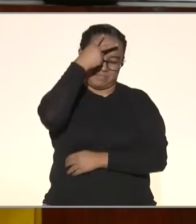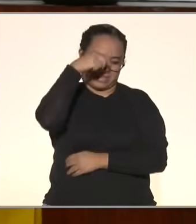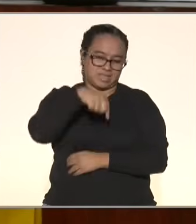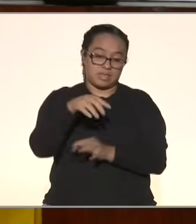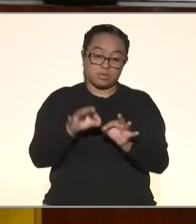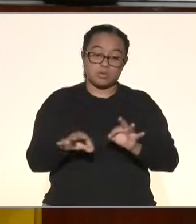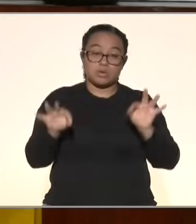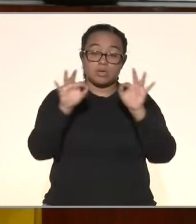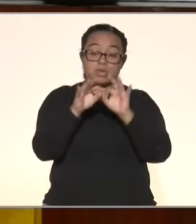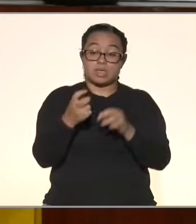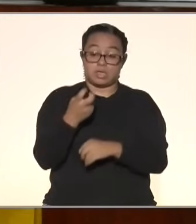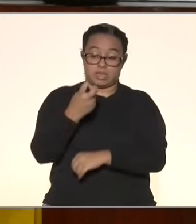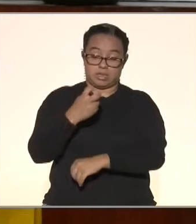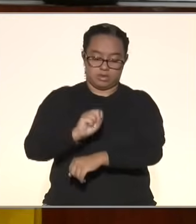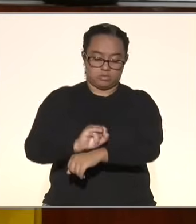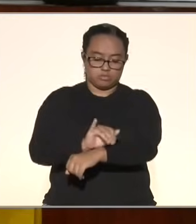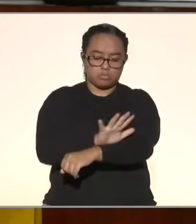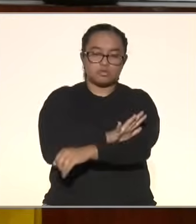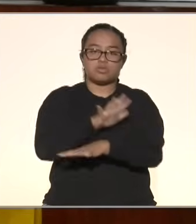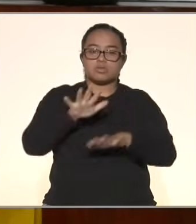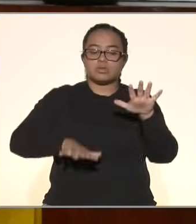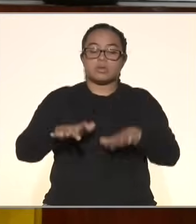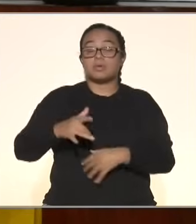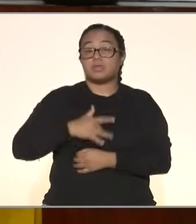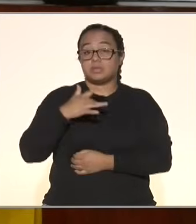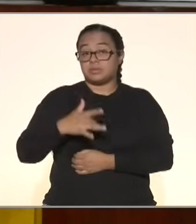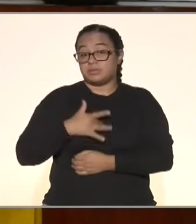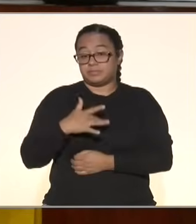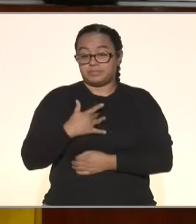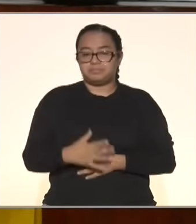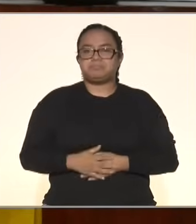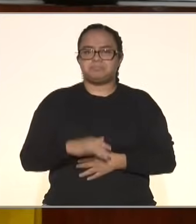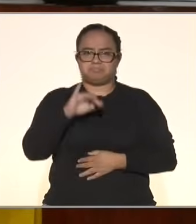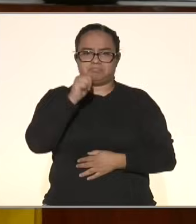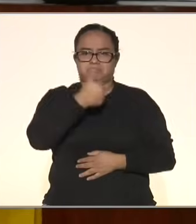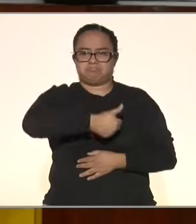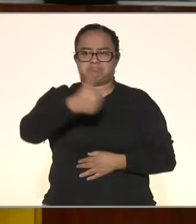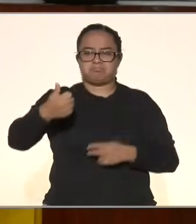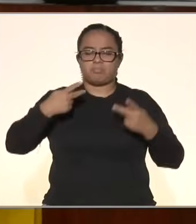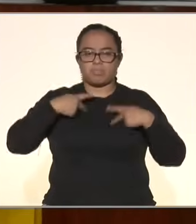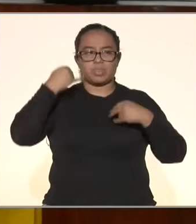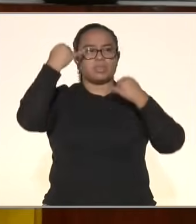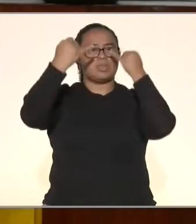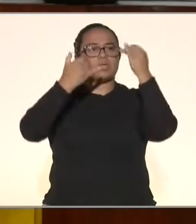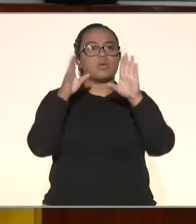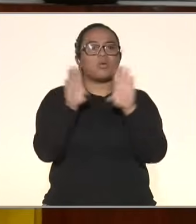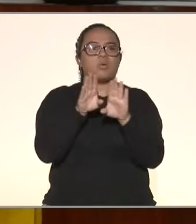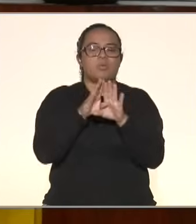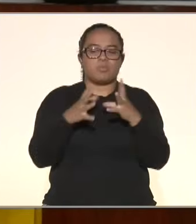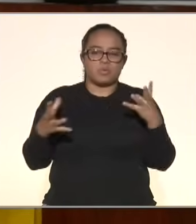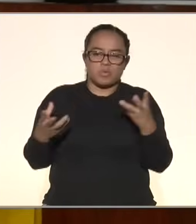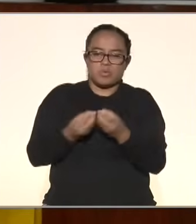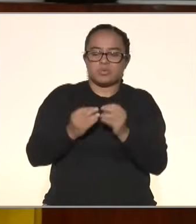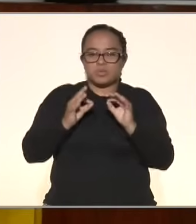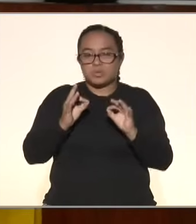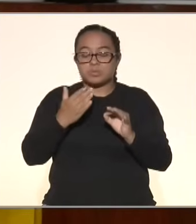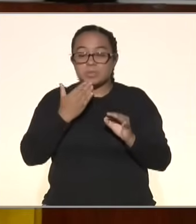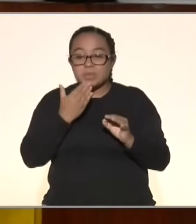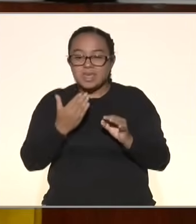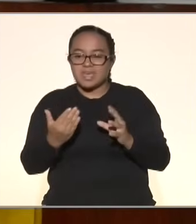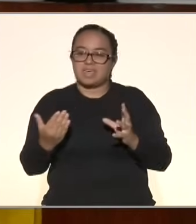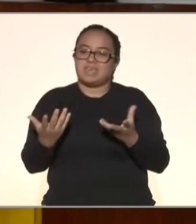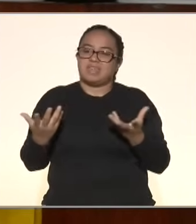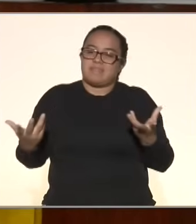Y las emociones que van surgiendo, porque si bien tenemos muchas expectativas como de pasarla muy bien, de pasarla